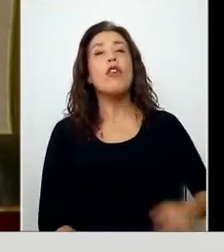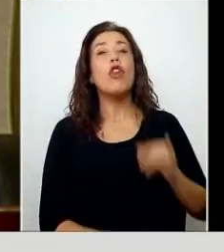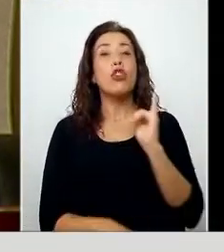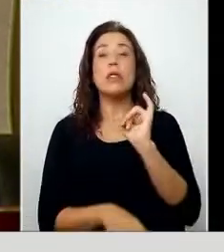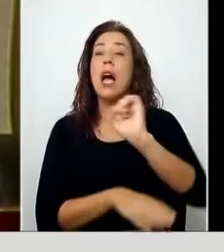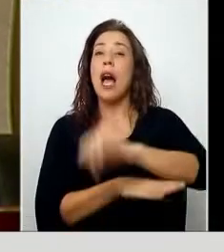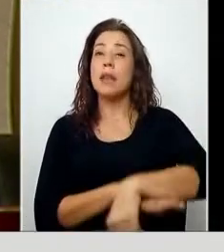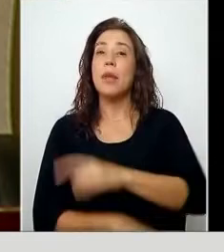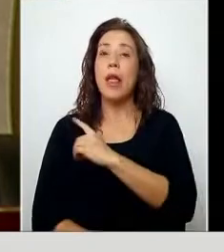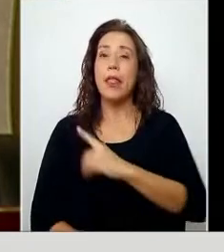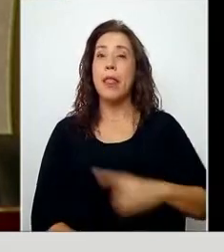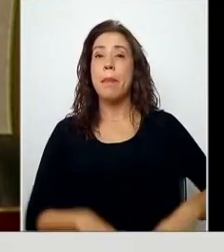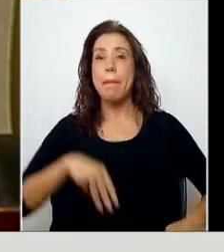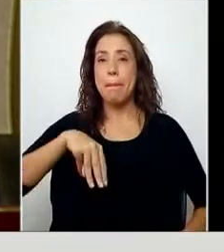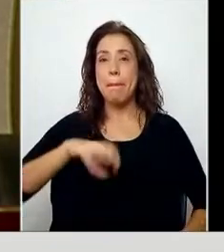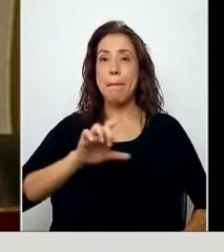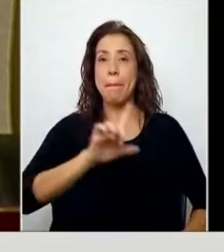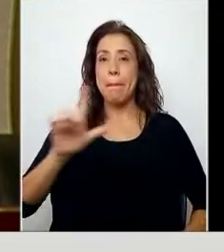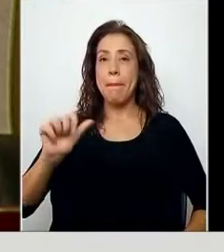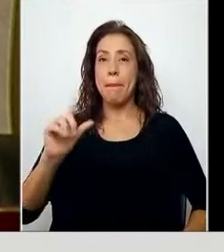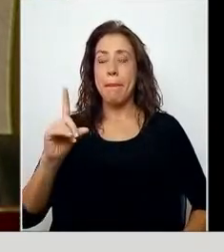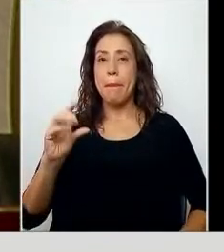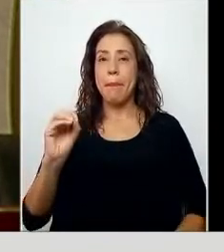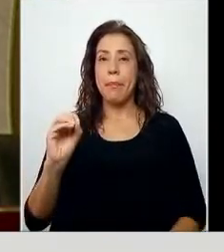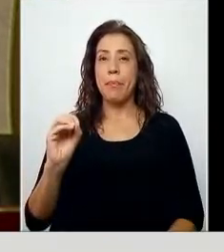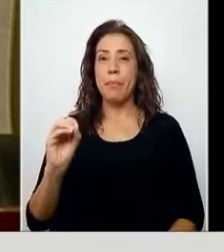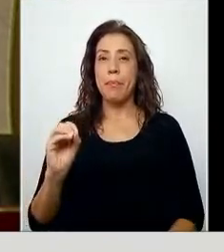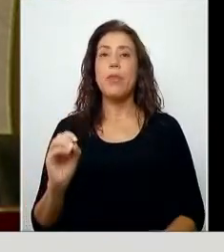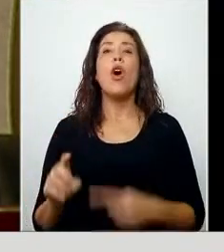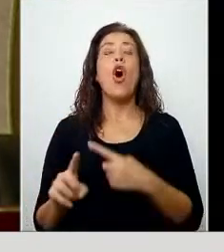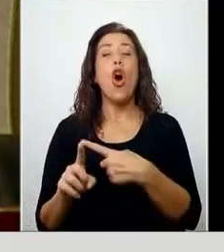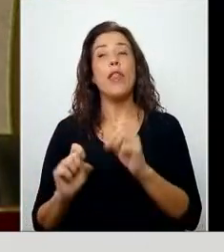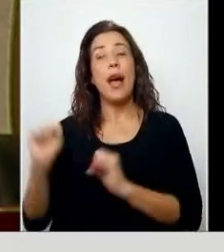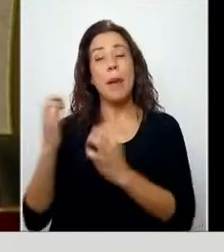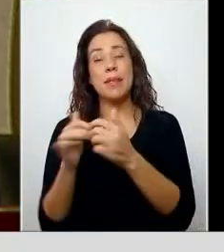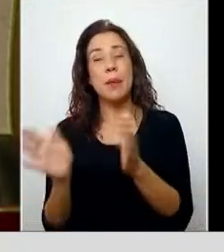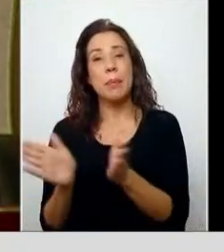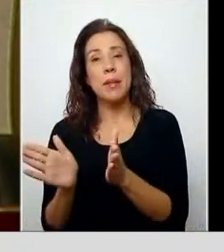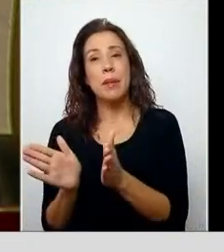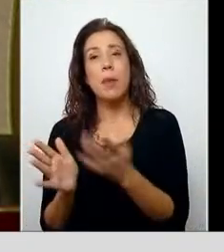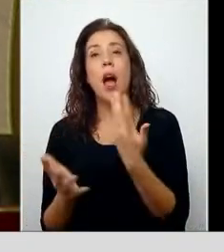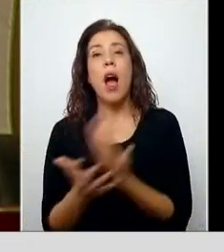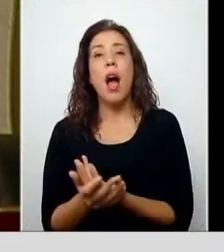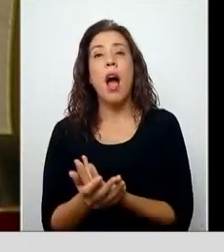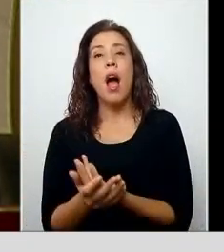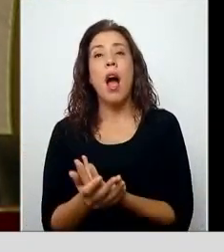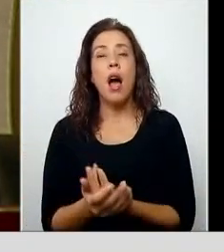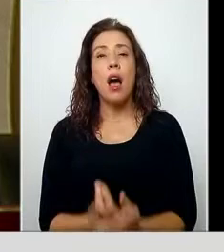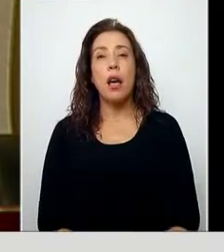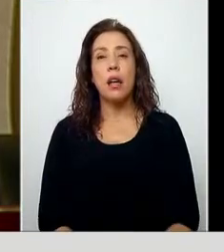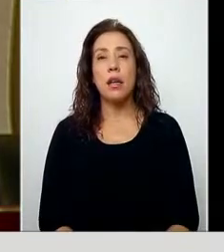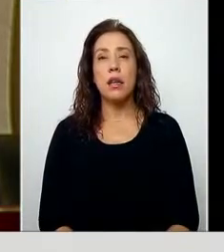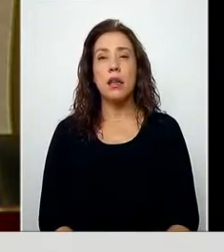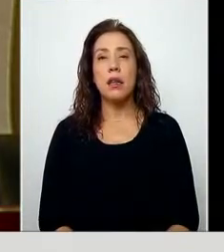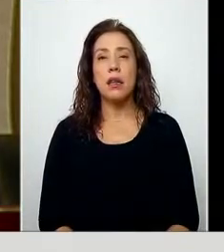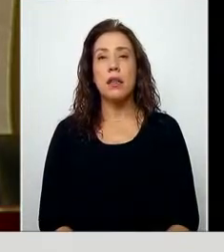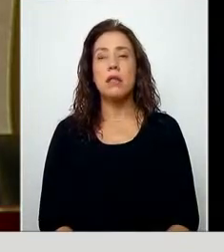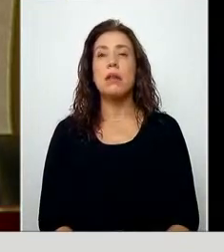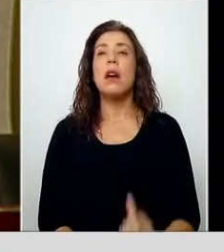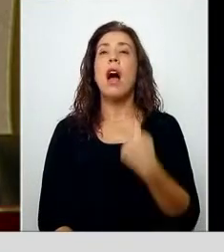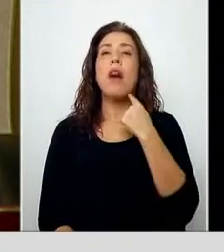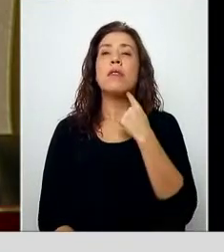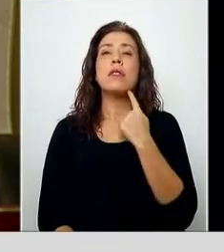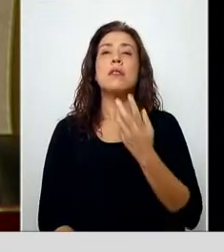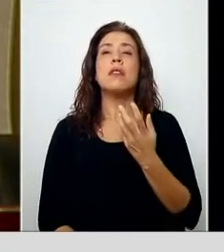mellado y hay que decirlo aquellas pymes que sufrieron algún tipo de atentados por violencia